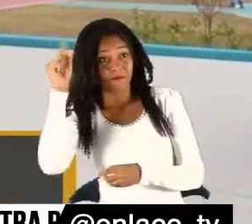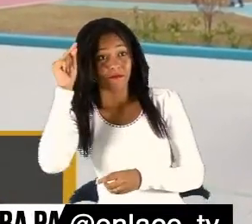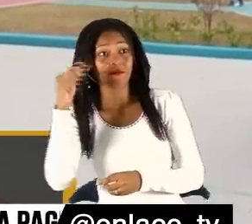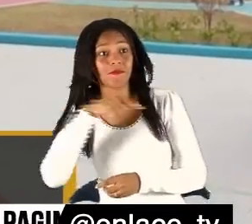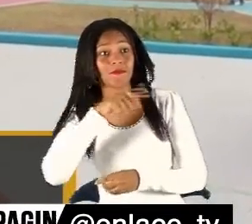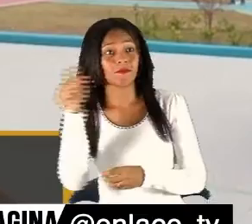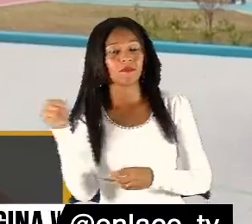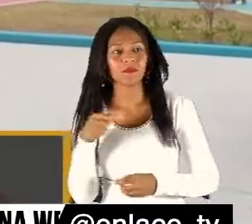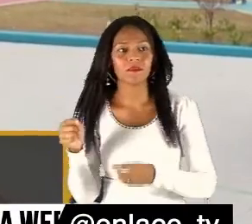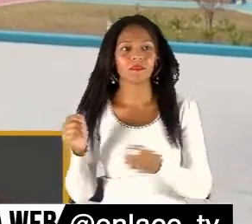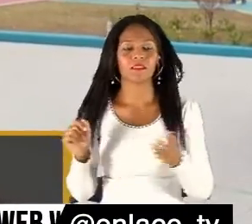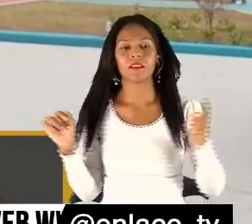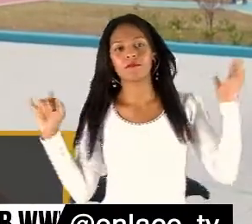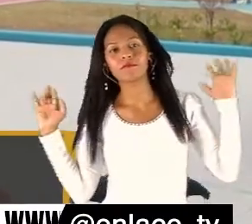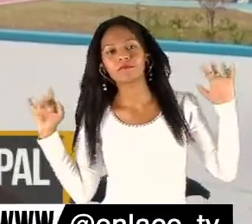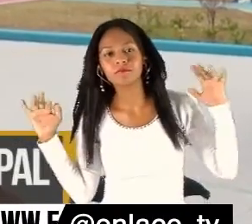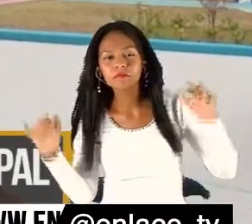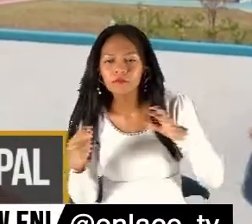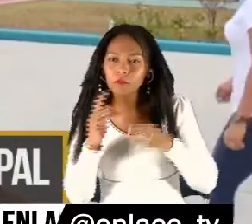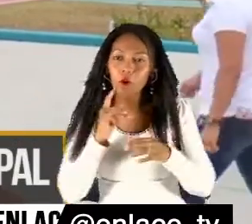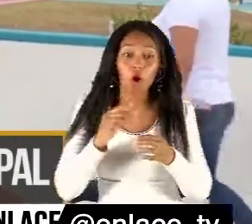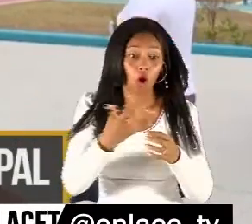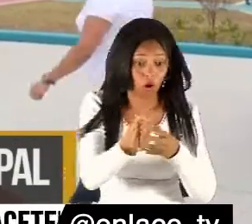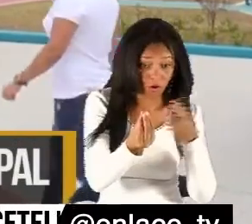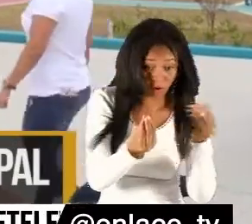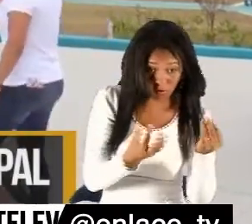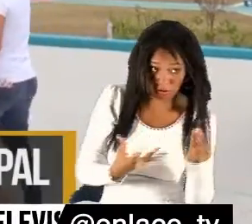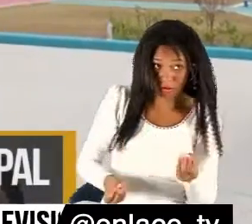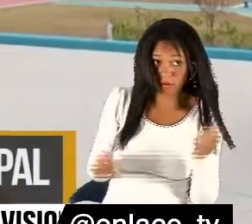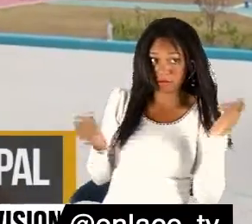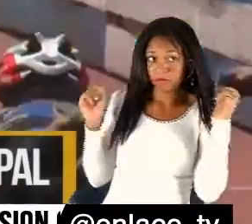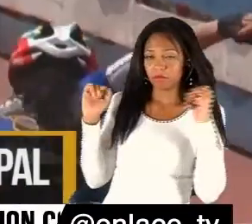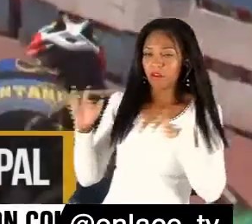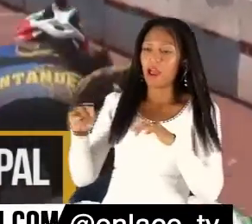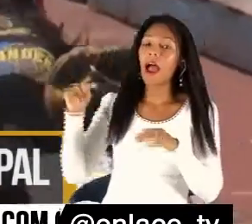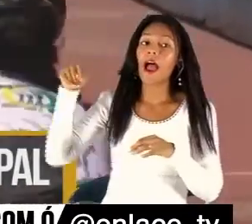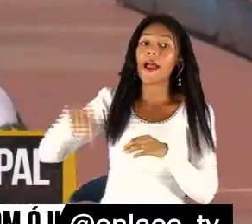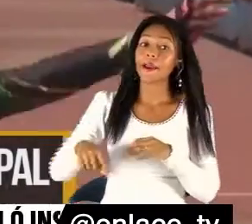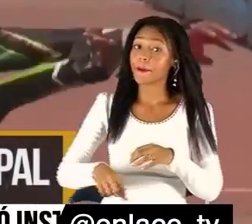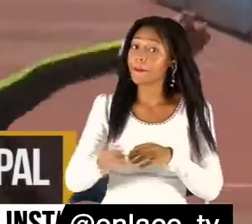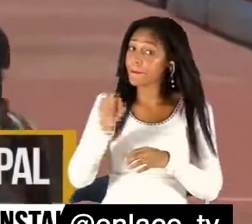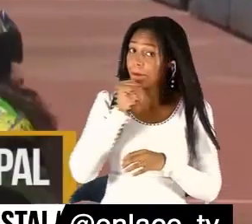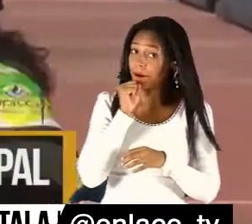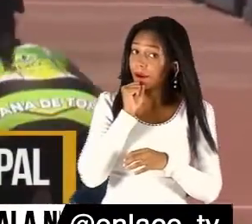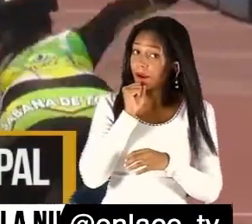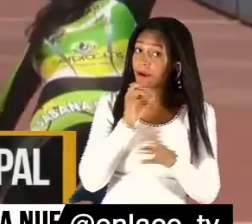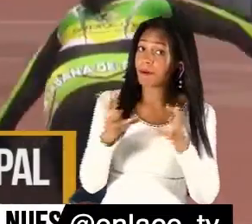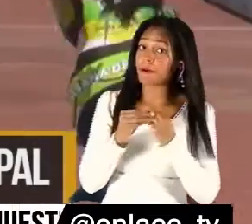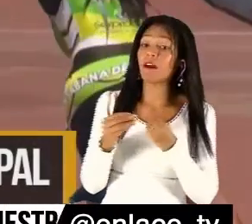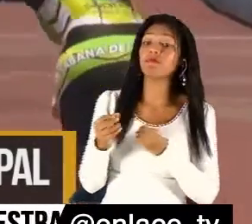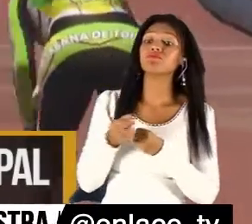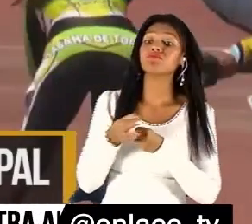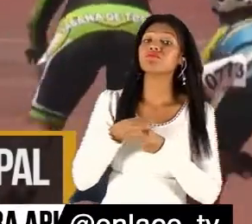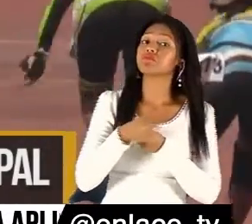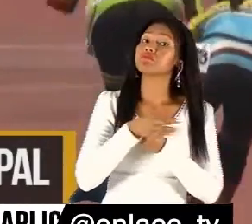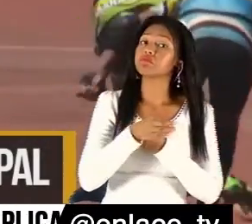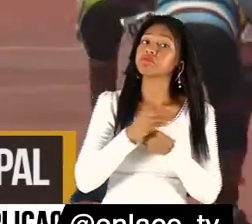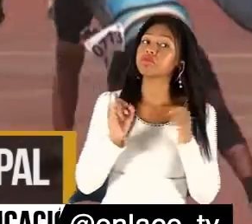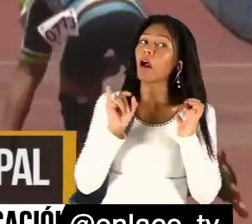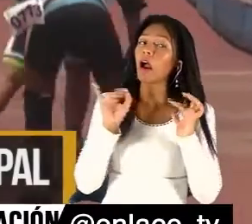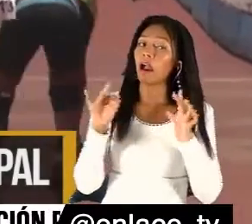Festival Municipal de Escuelas de Patinaje con patinadores locales y de municipios vecinos que nos acompañan el día de